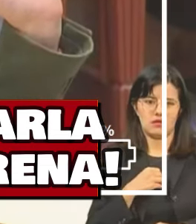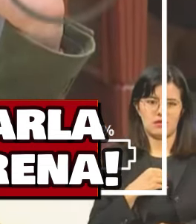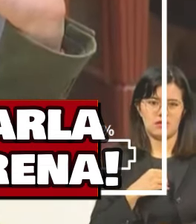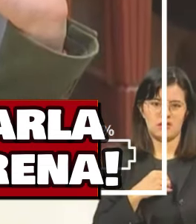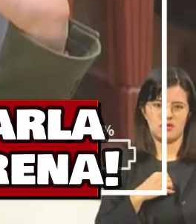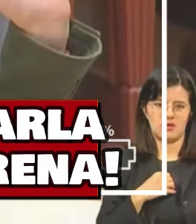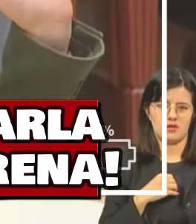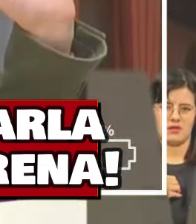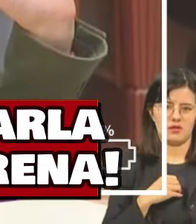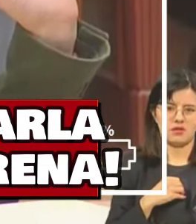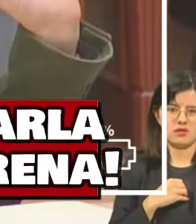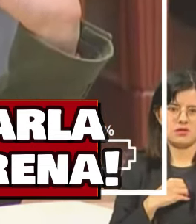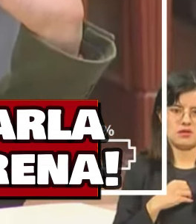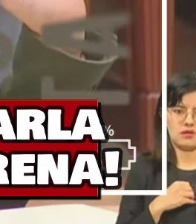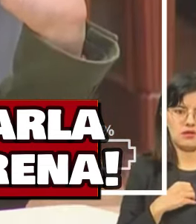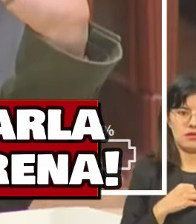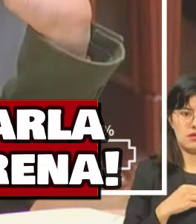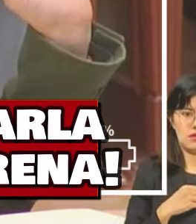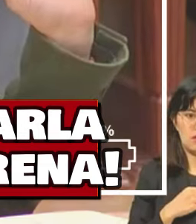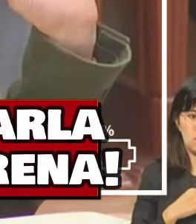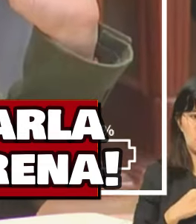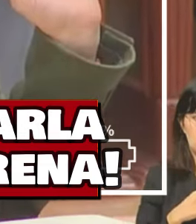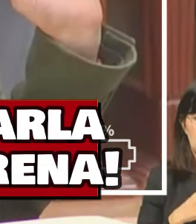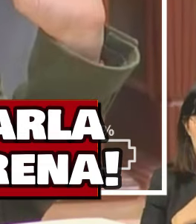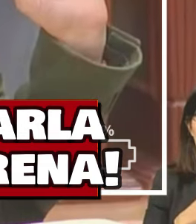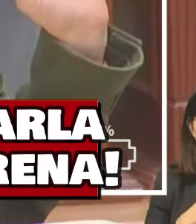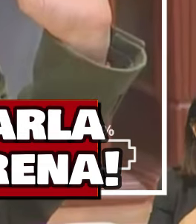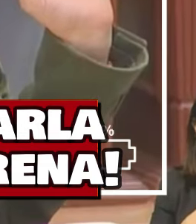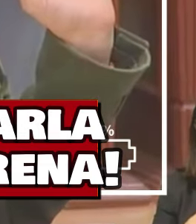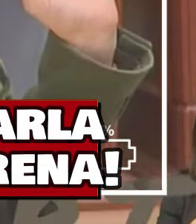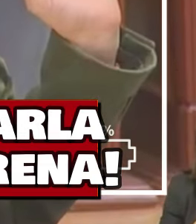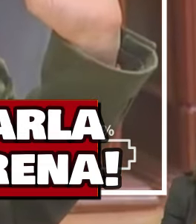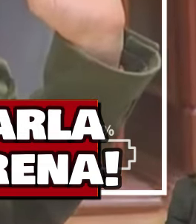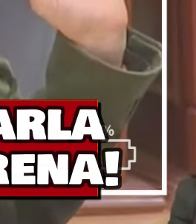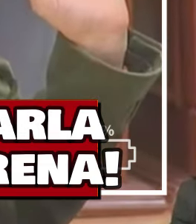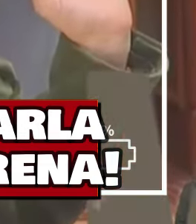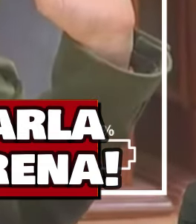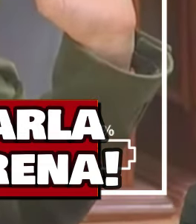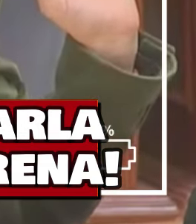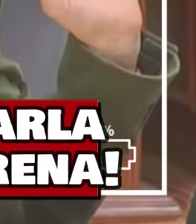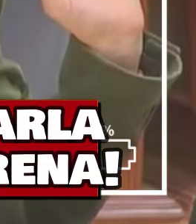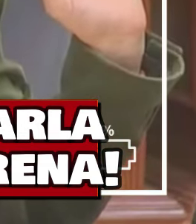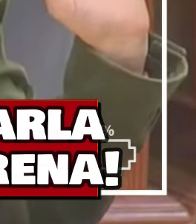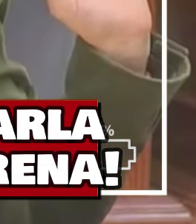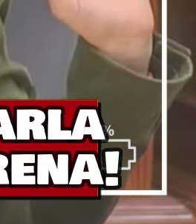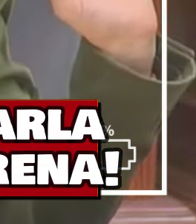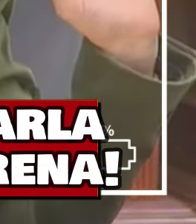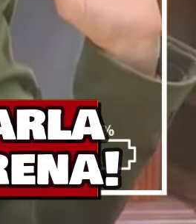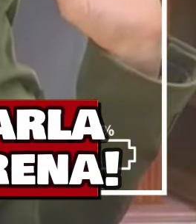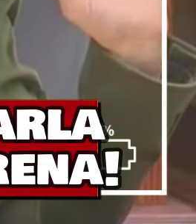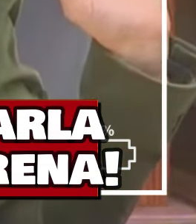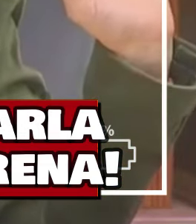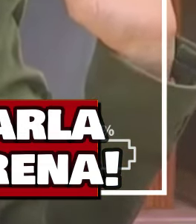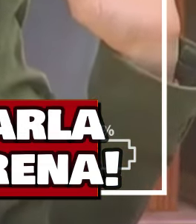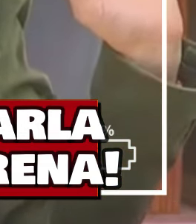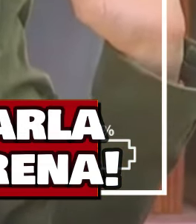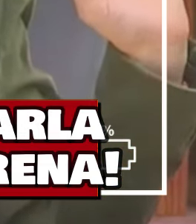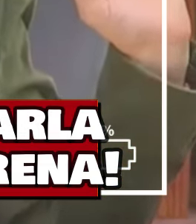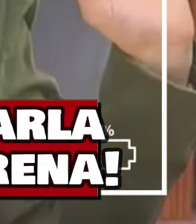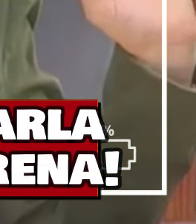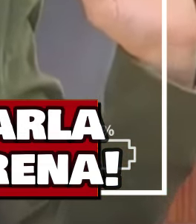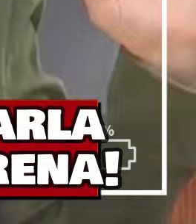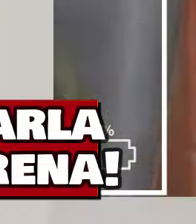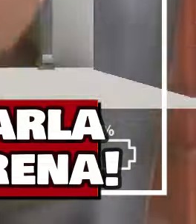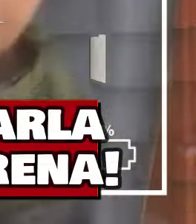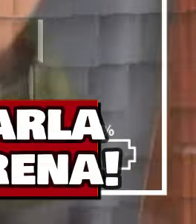detectado gastos de precampaña. Humphrey argumentó que en esta ocasión se dio una oportunidad adicional para corregir los informes, pero algunos fueron